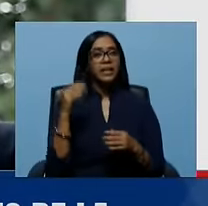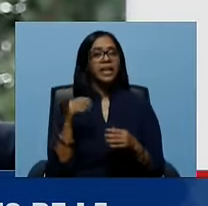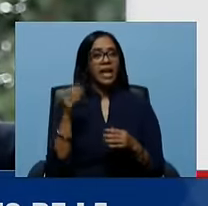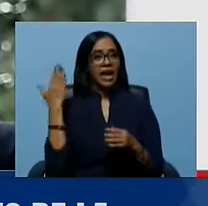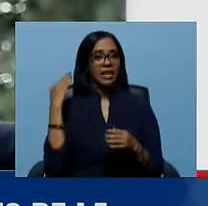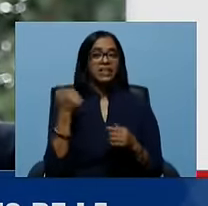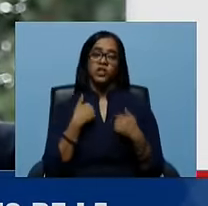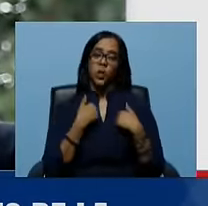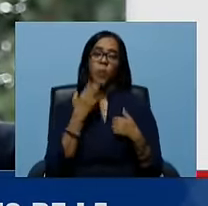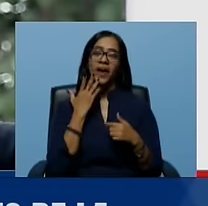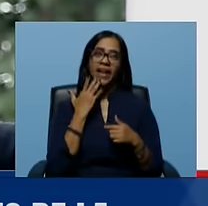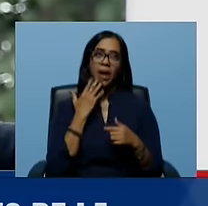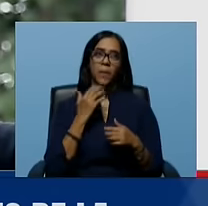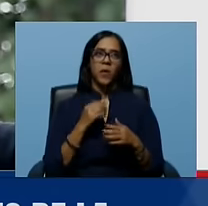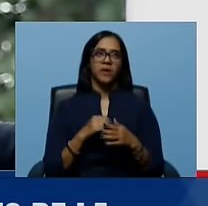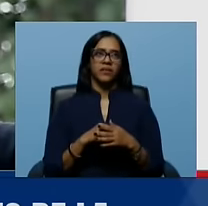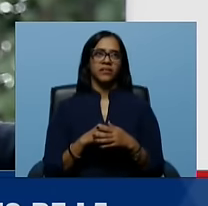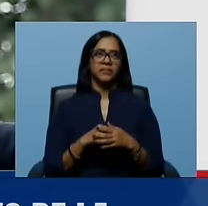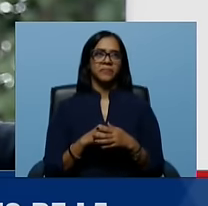por ejemplo,